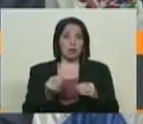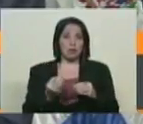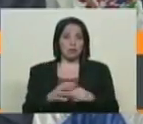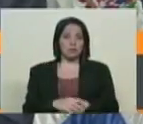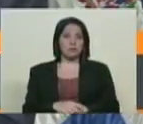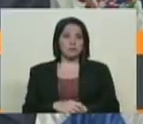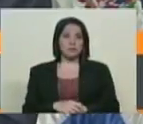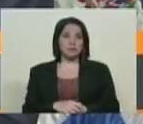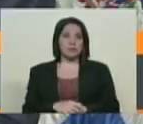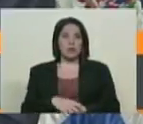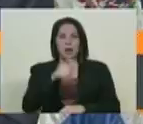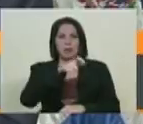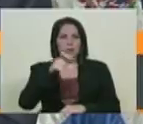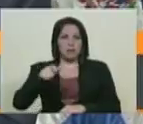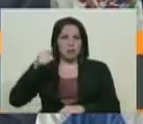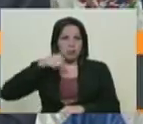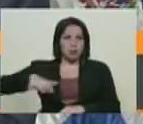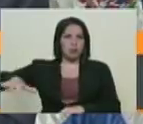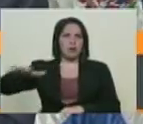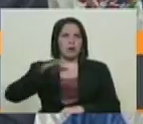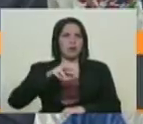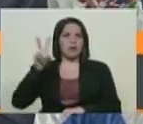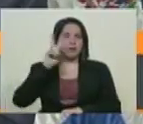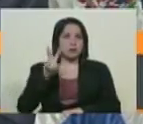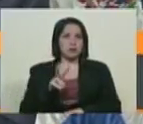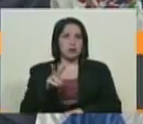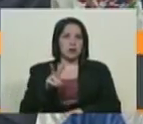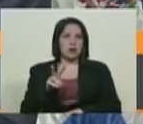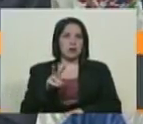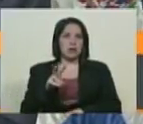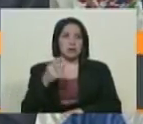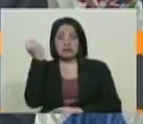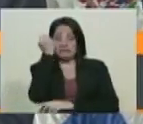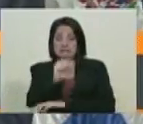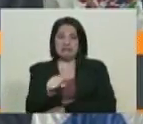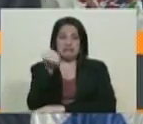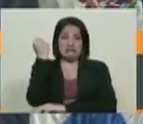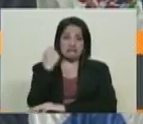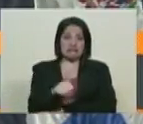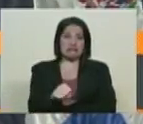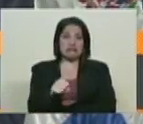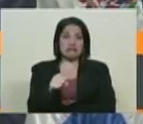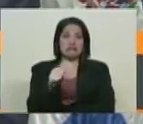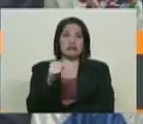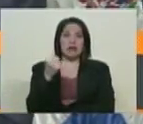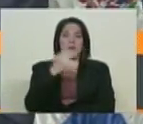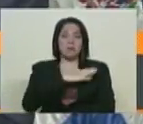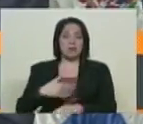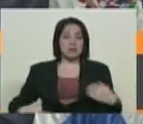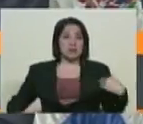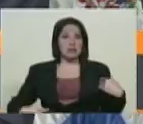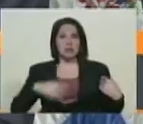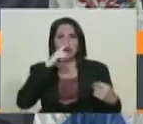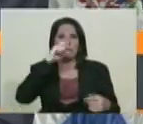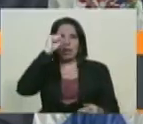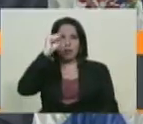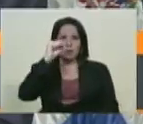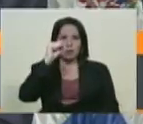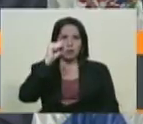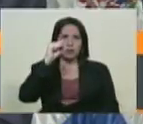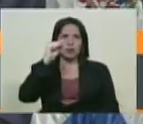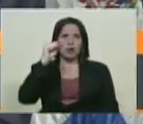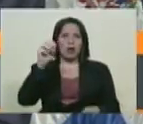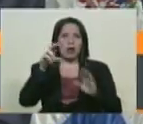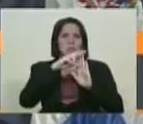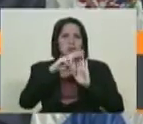la nobleza del pueblo de Venezuela, a la terquedad y al aferramiento que nuestro presidente Nicolás Maduro tuvo a las normas de la Constitución